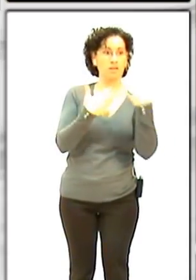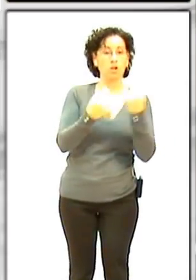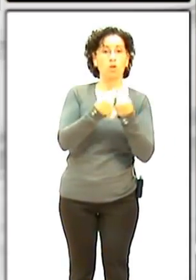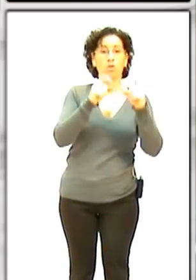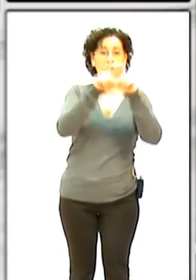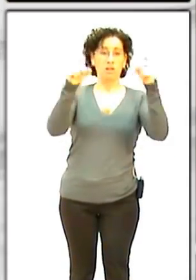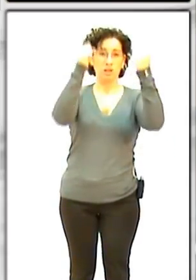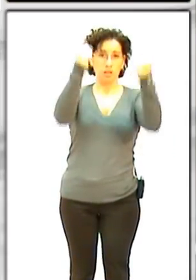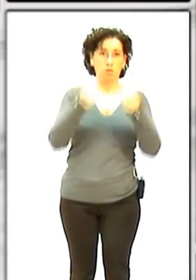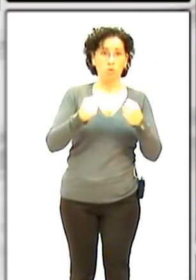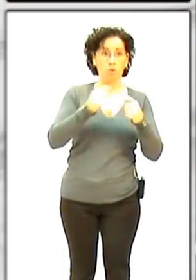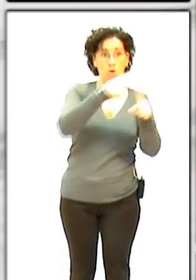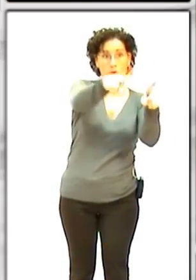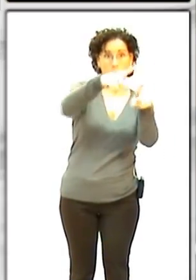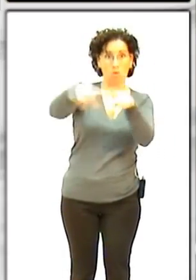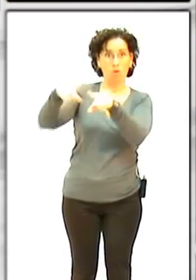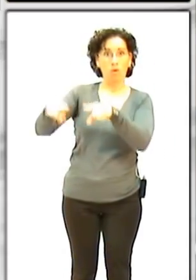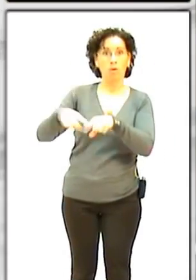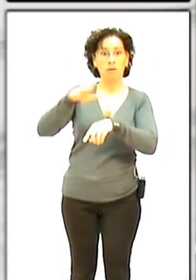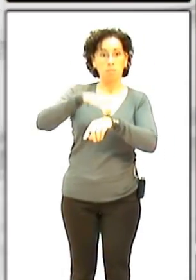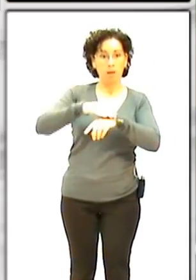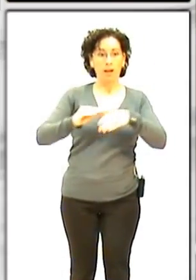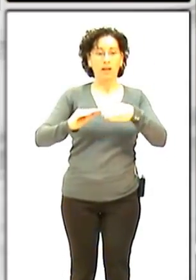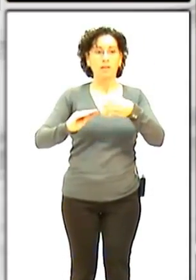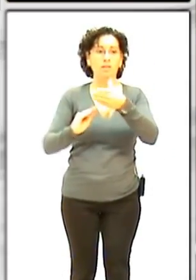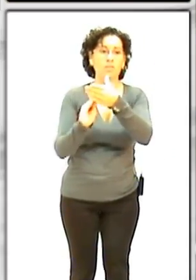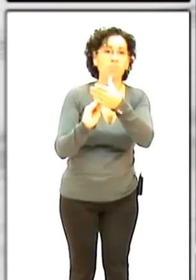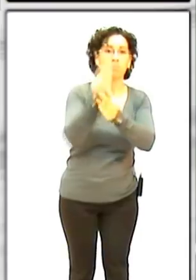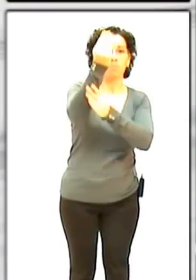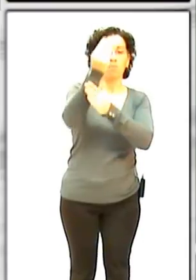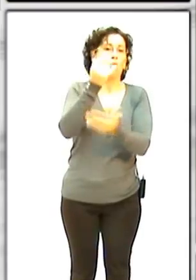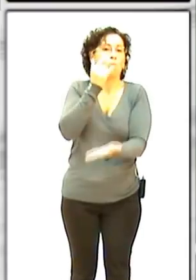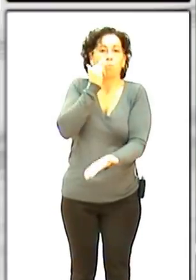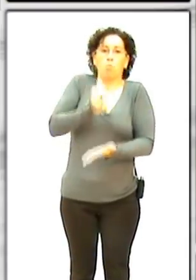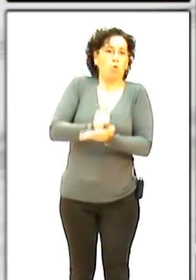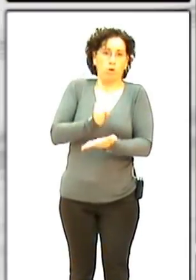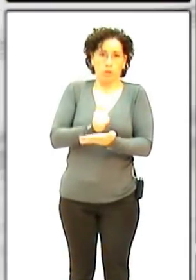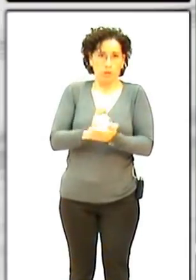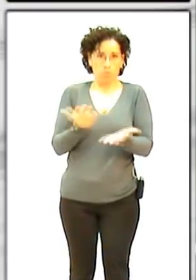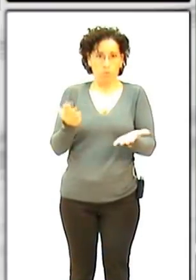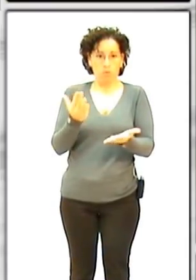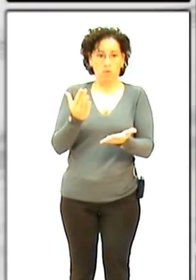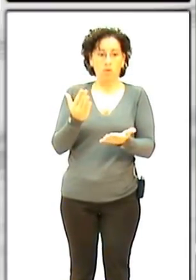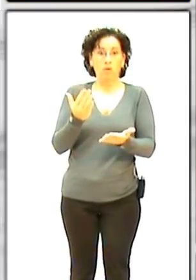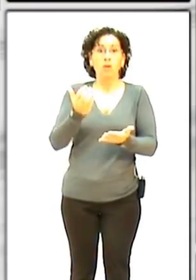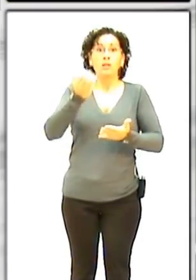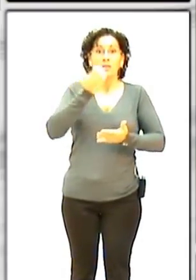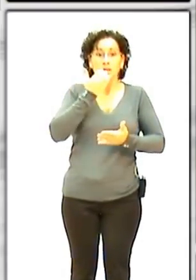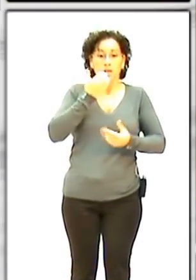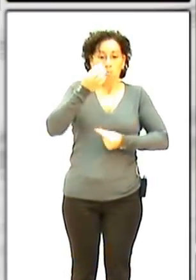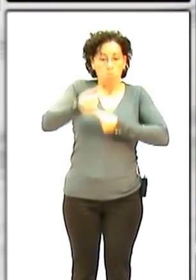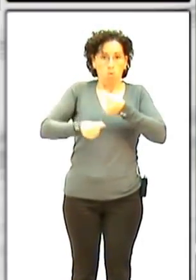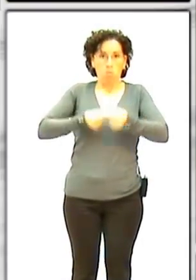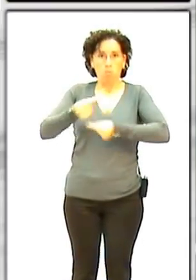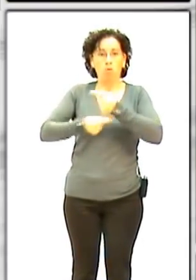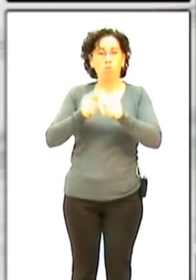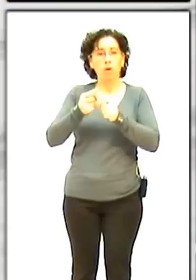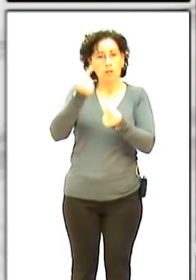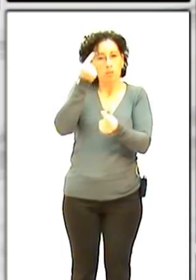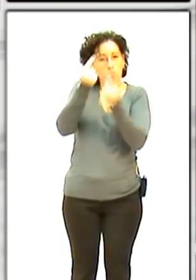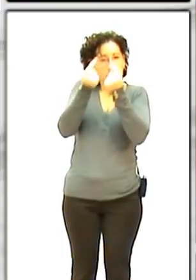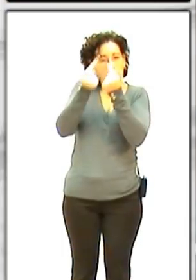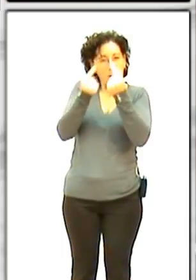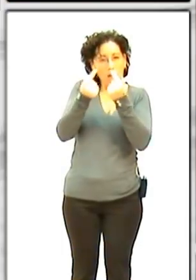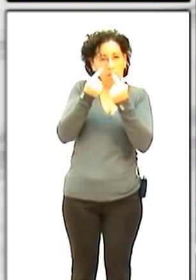instituciones para hacer un prototipo. En la medida en que mejoremos esa precisión del medio